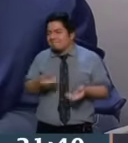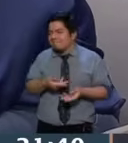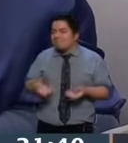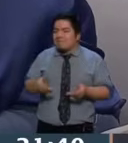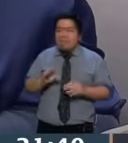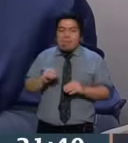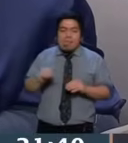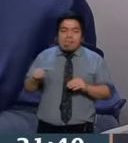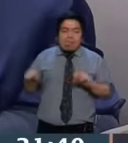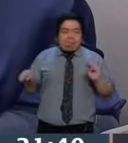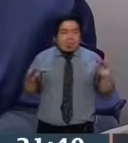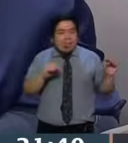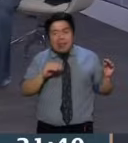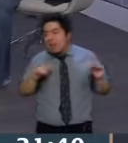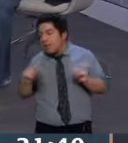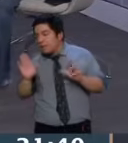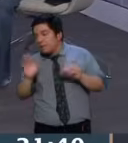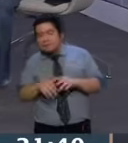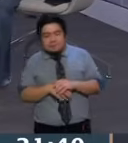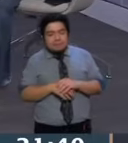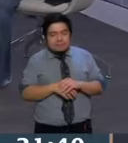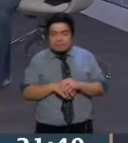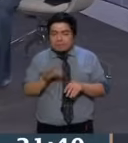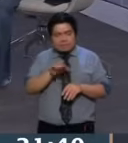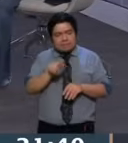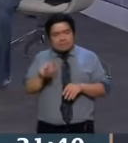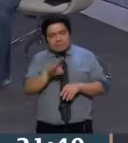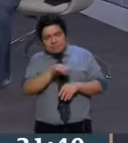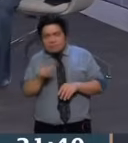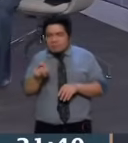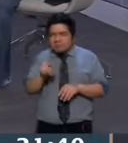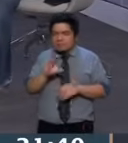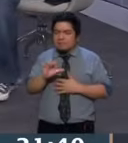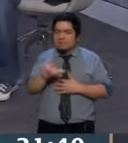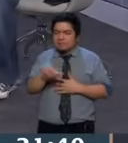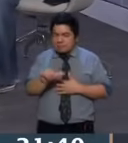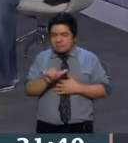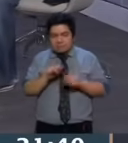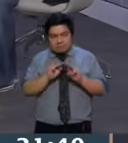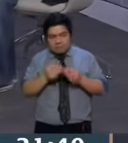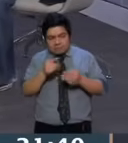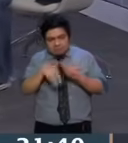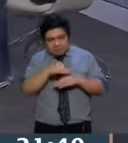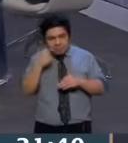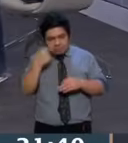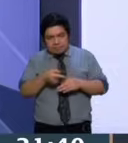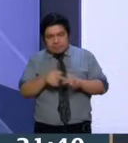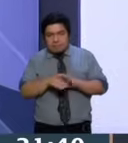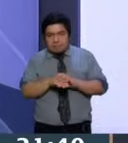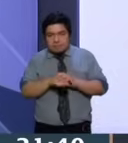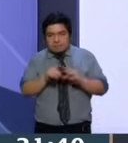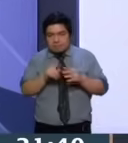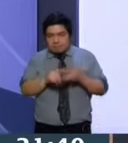Bla, bla, bla, bla, Para hacerlo bla. equitativo, sí me gustaría que tú nos contaras cuál es la propuesta de Clara Brugada en materia de cuidados. En principio empecemos por las